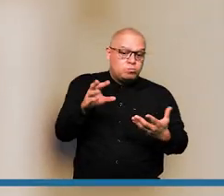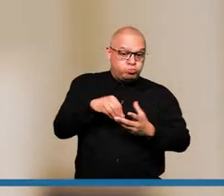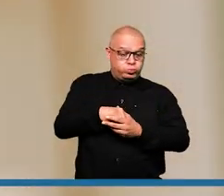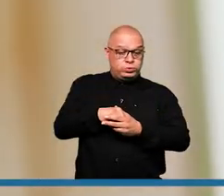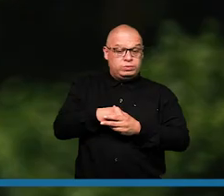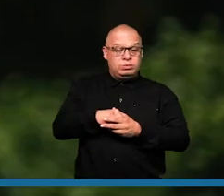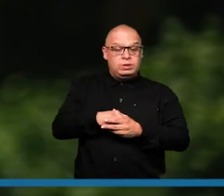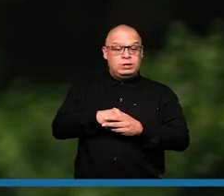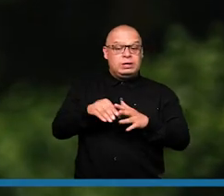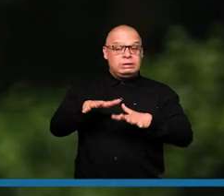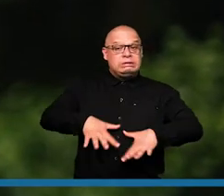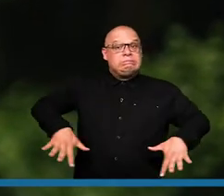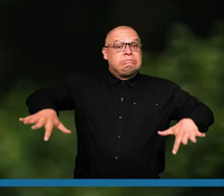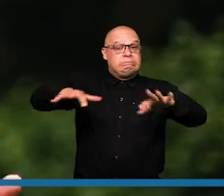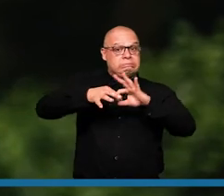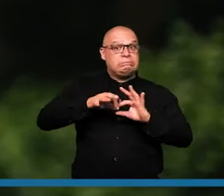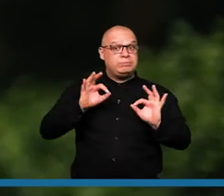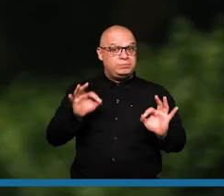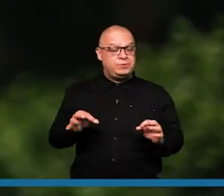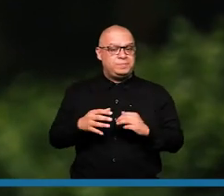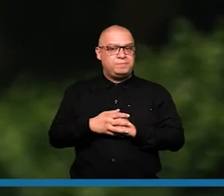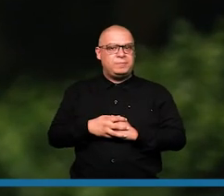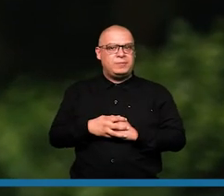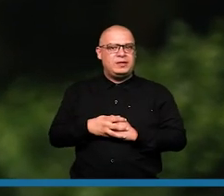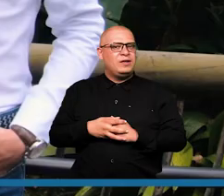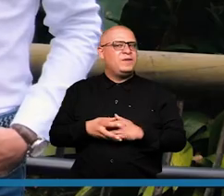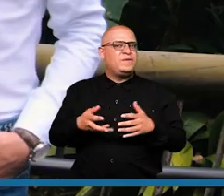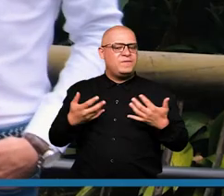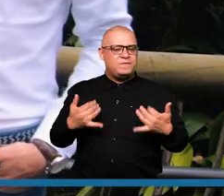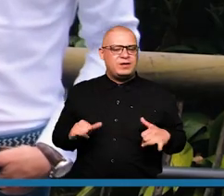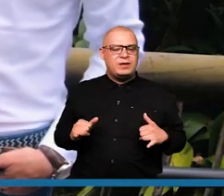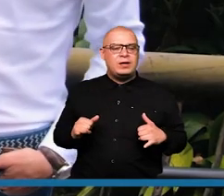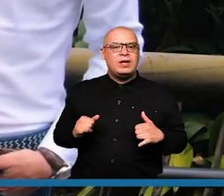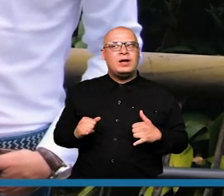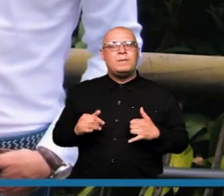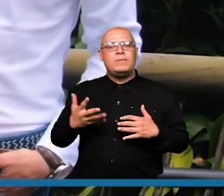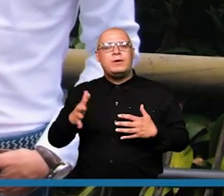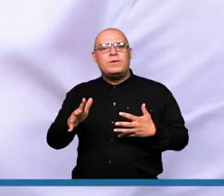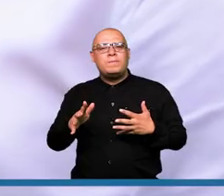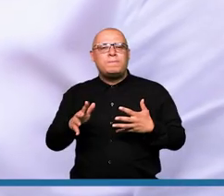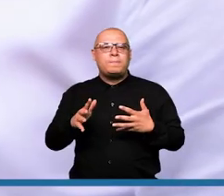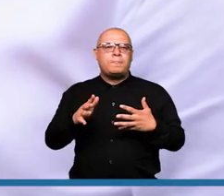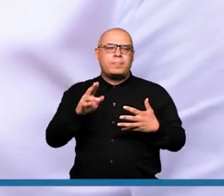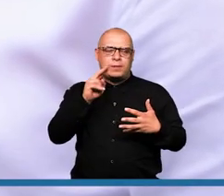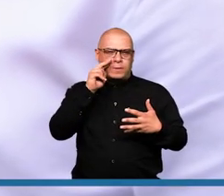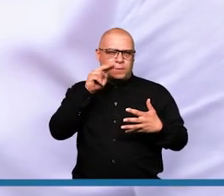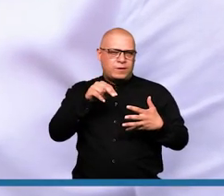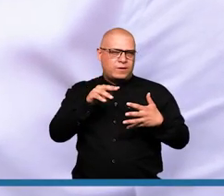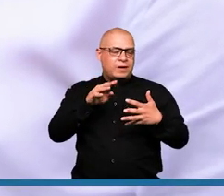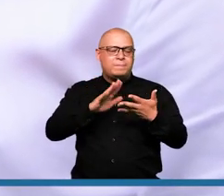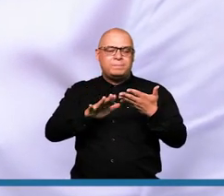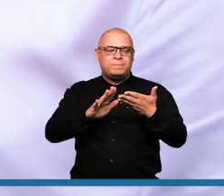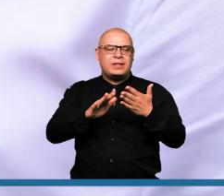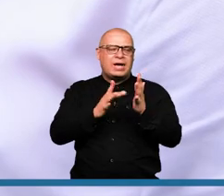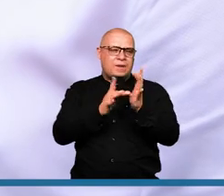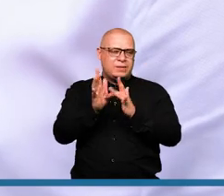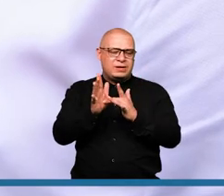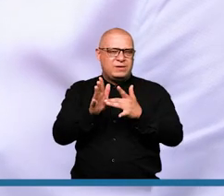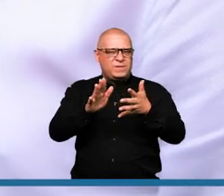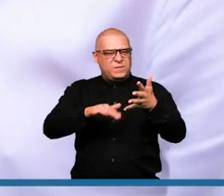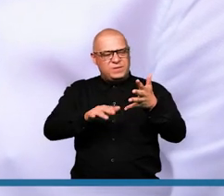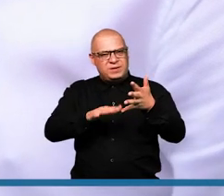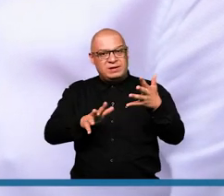que la felina albina es un muy buen ejemplo, que ya está terminando cuarentena y para fin de mes o comenzando abril